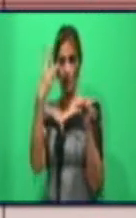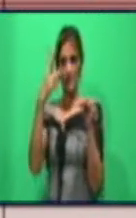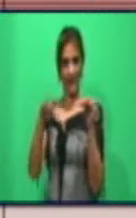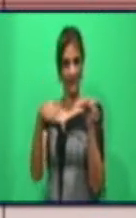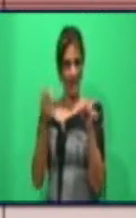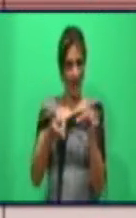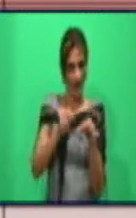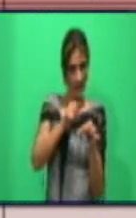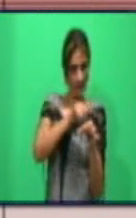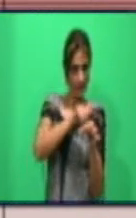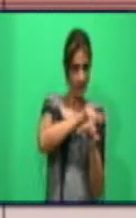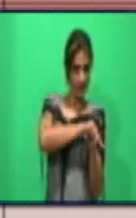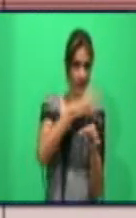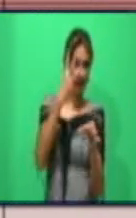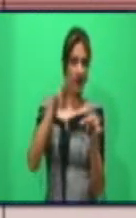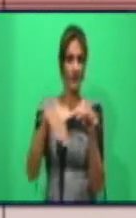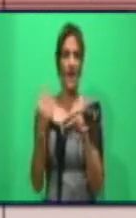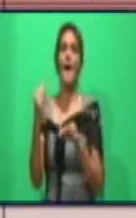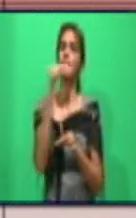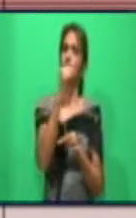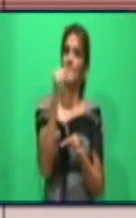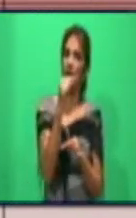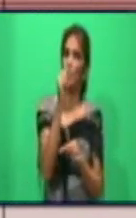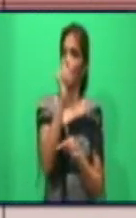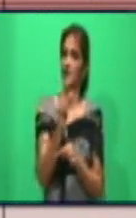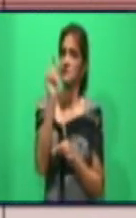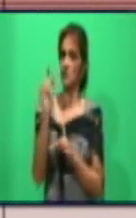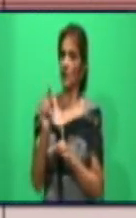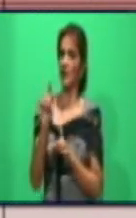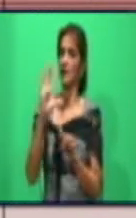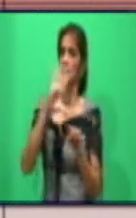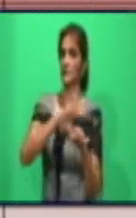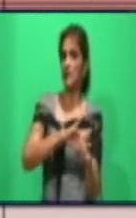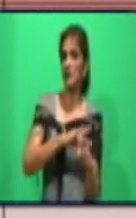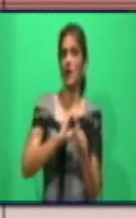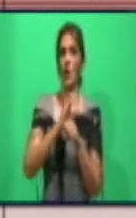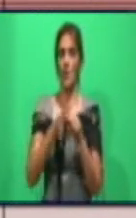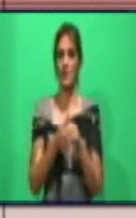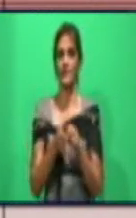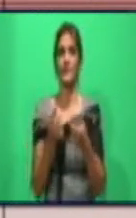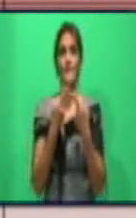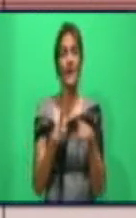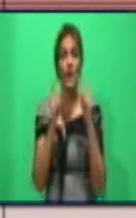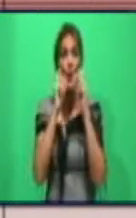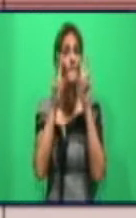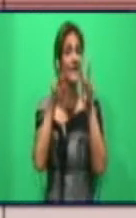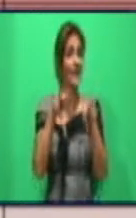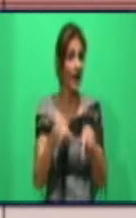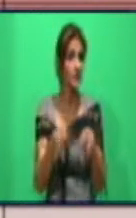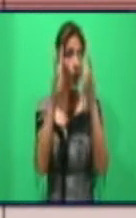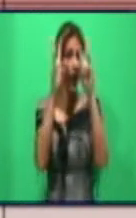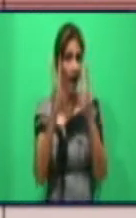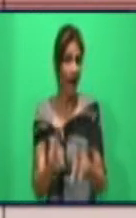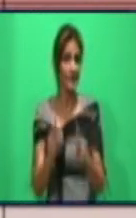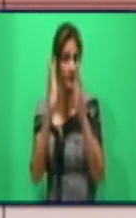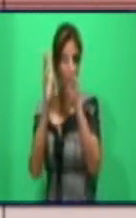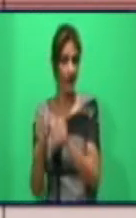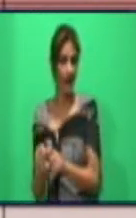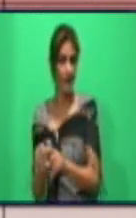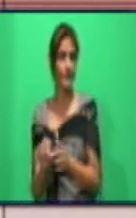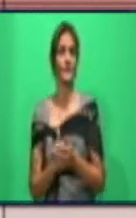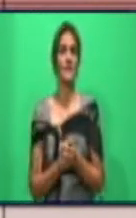cada día habíamos tenido menos reporte que el día anterior y atendiendo a esta cifra y al número de sospechosos que tenemos y